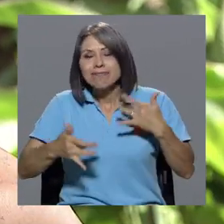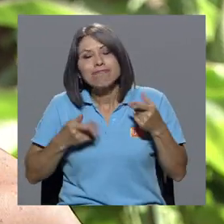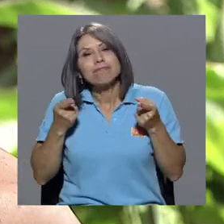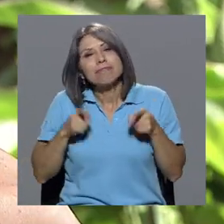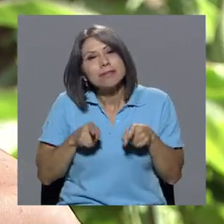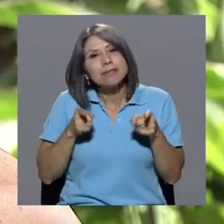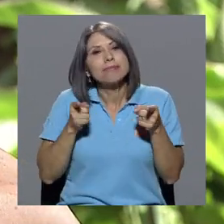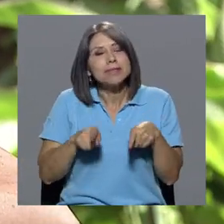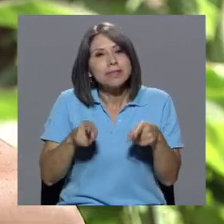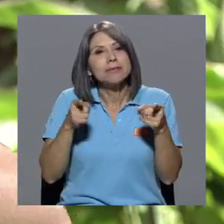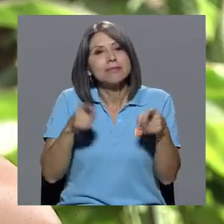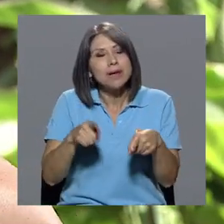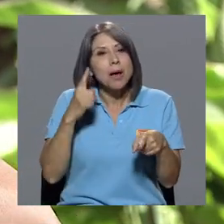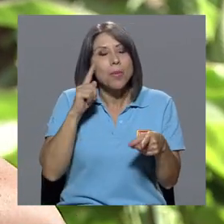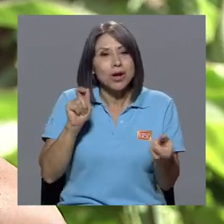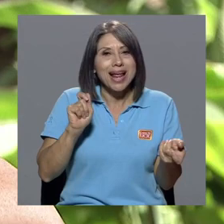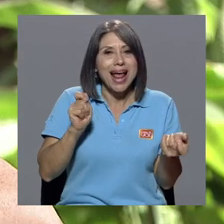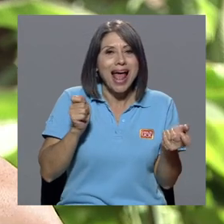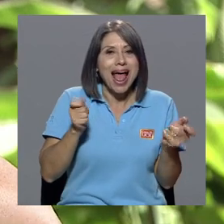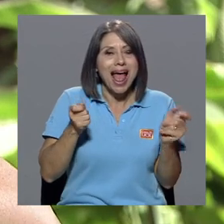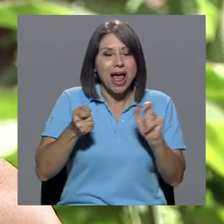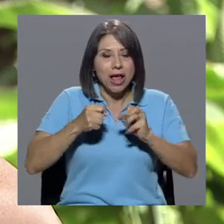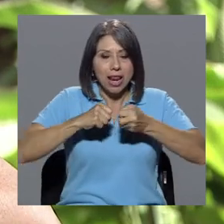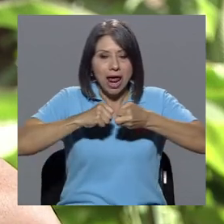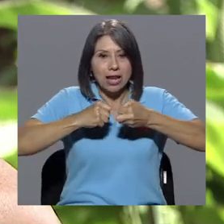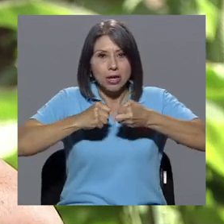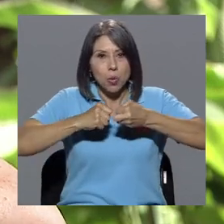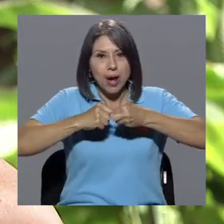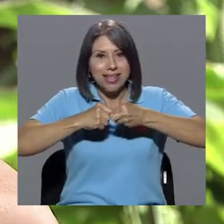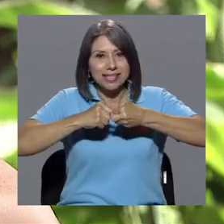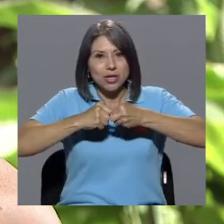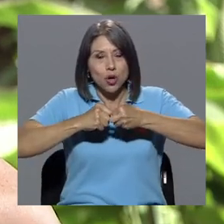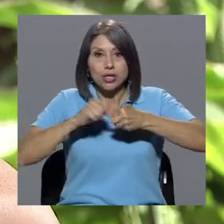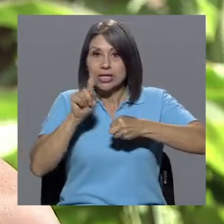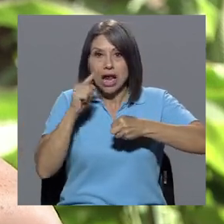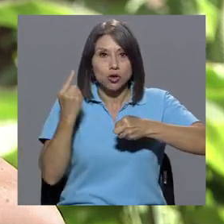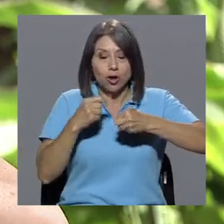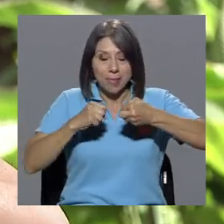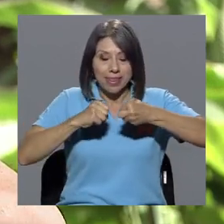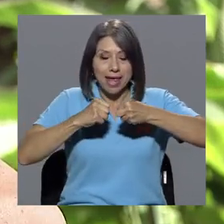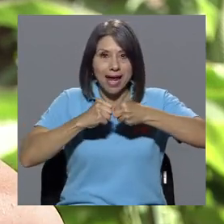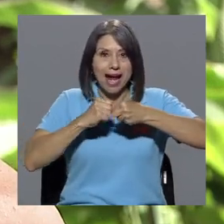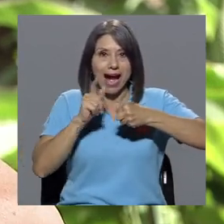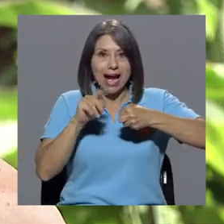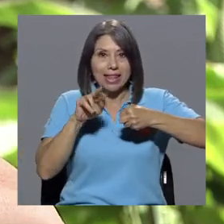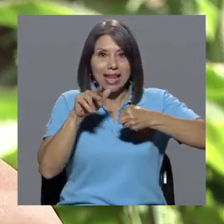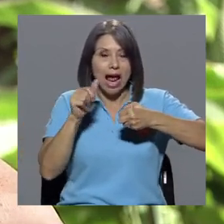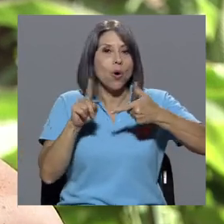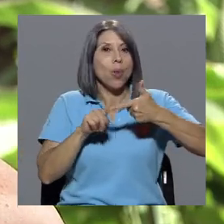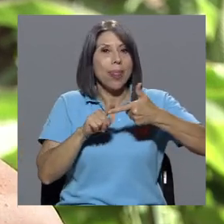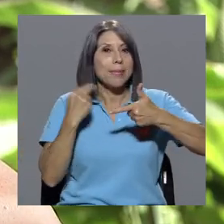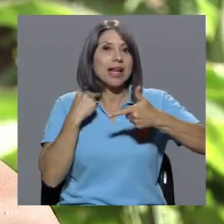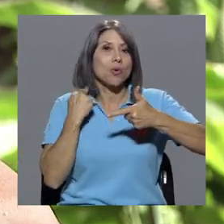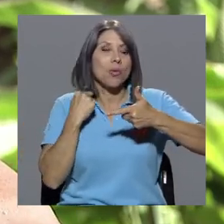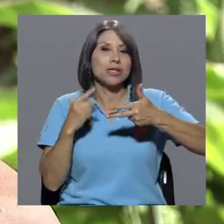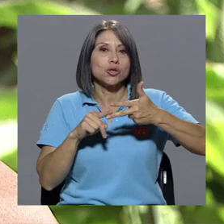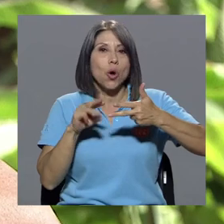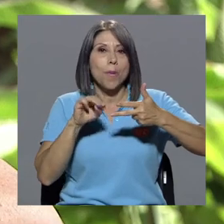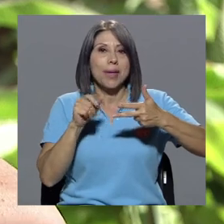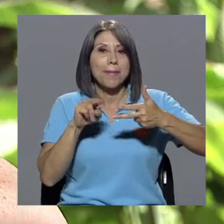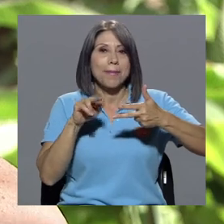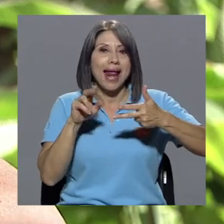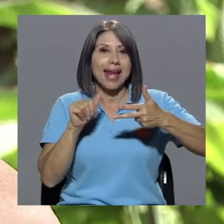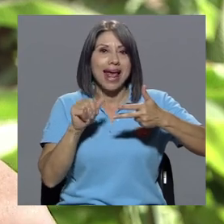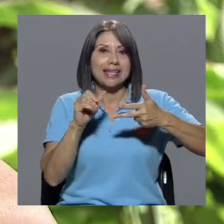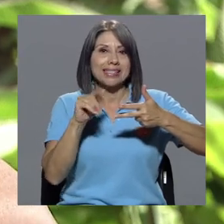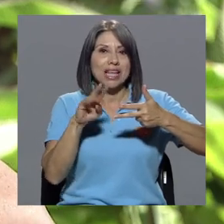las consecuencias de esa alteración estructural a nivel de la articulación, que ya no solo involucra cartílago, sino también el hueso y los tendones, la membrana sinovial,